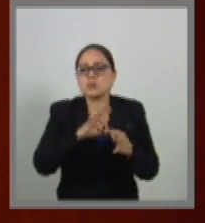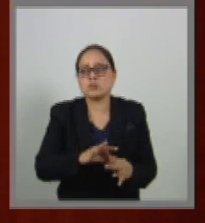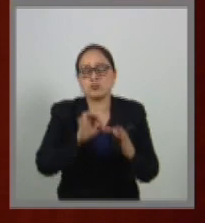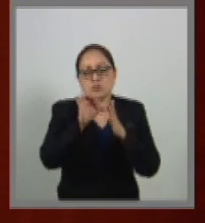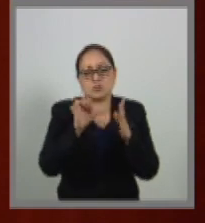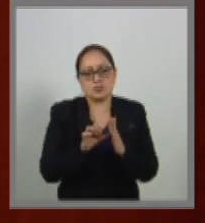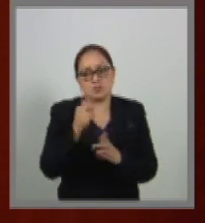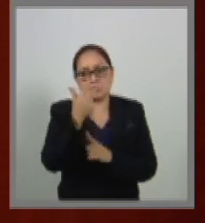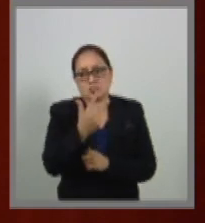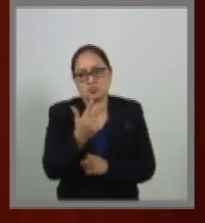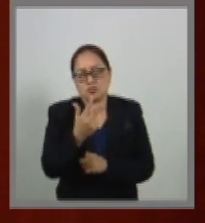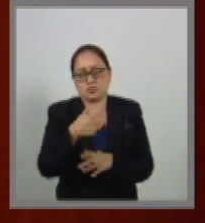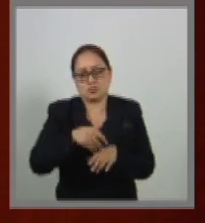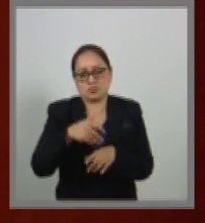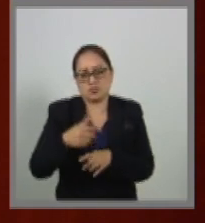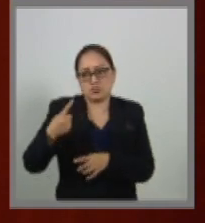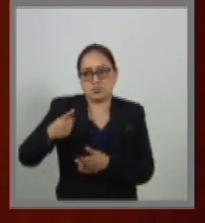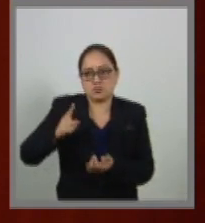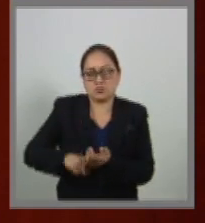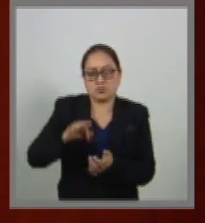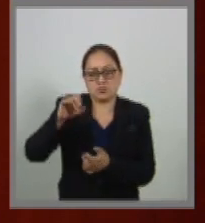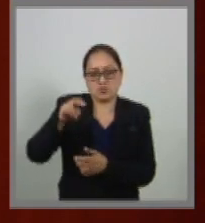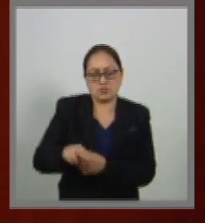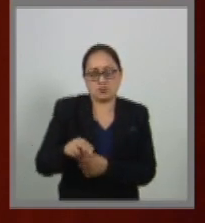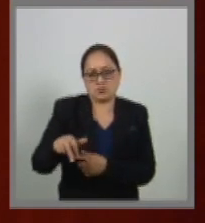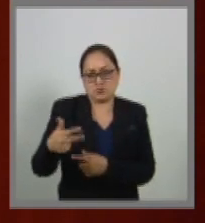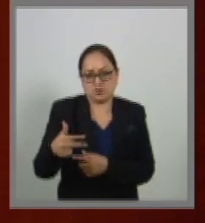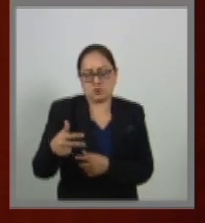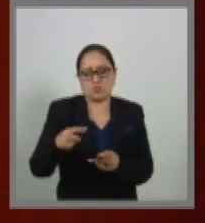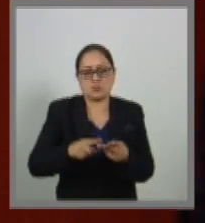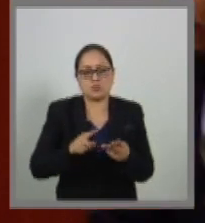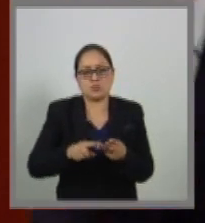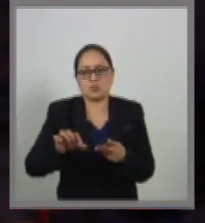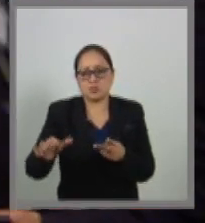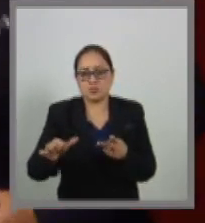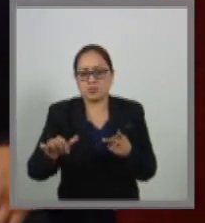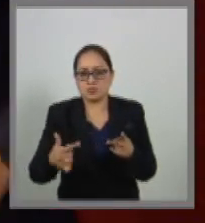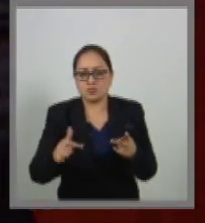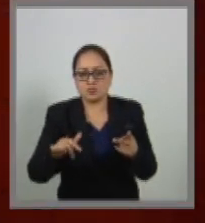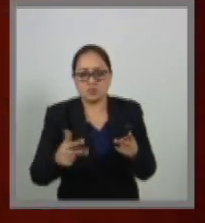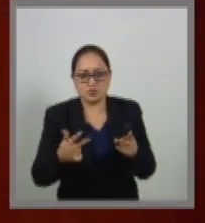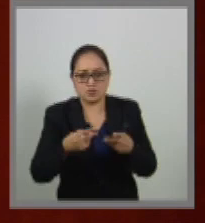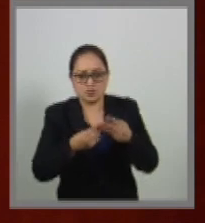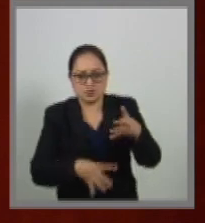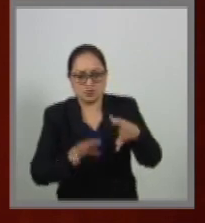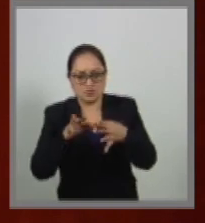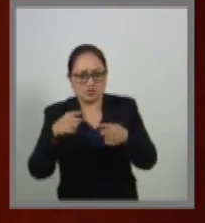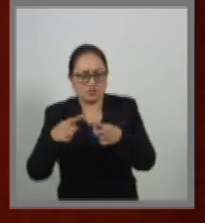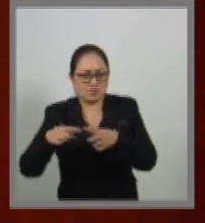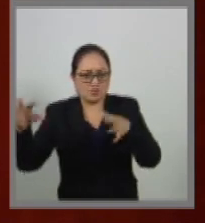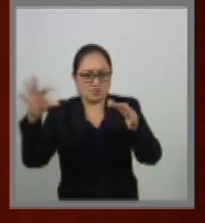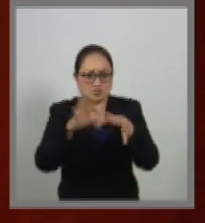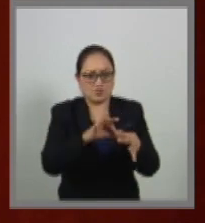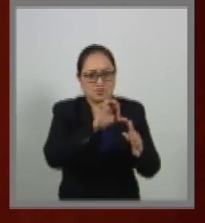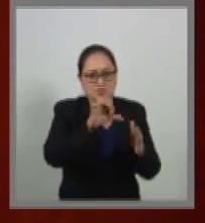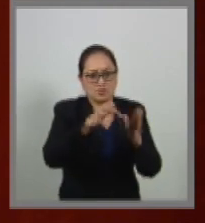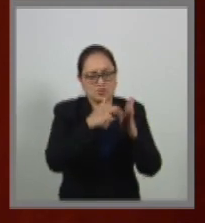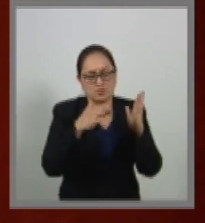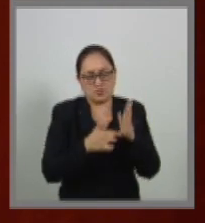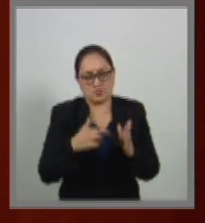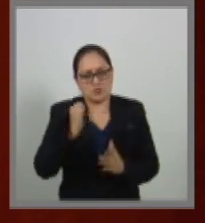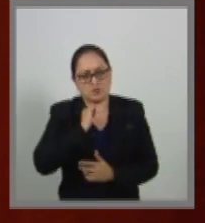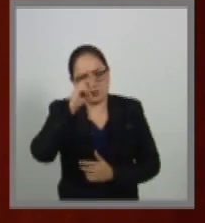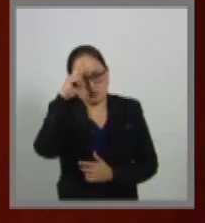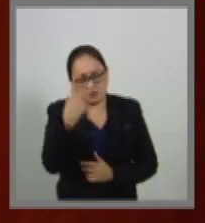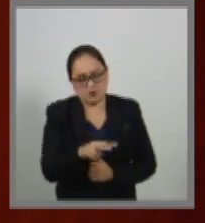artículos 8, numeral primero, fracción décima tercera, 11, 12, 13 y demás relativos del Reglamento del Senado